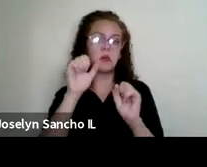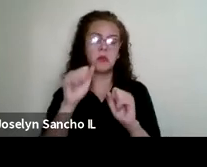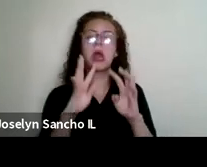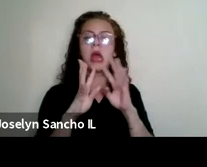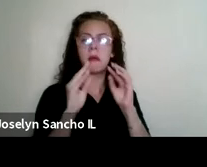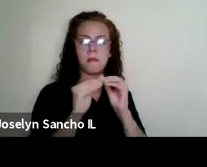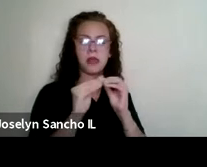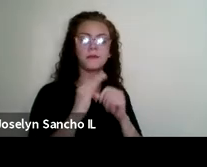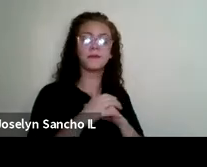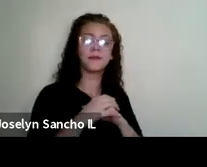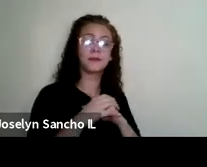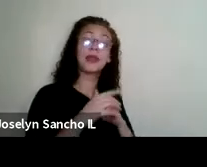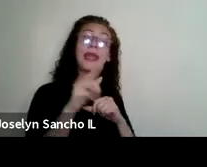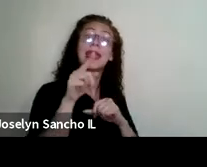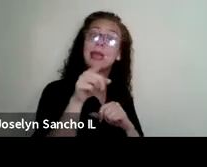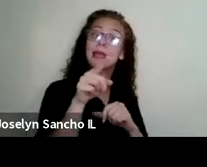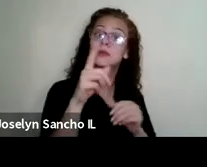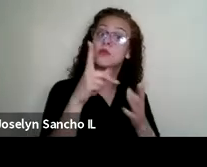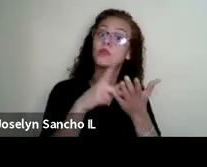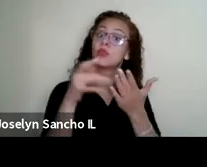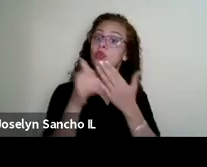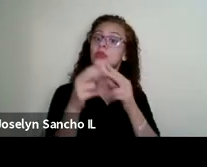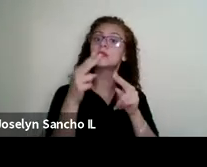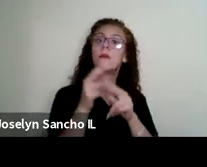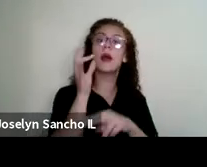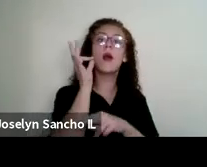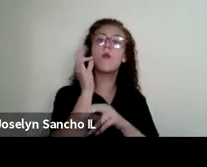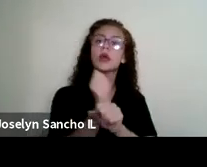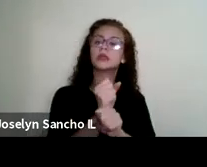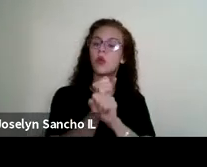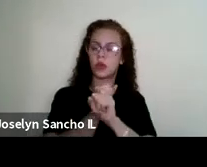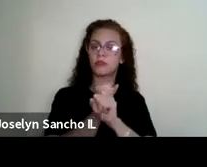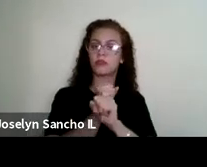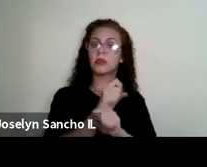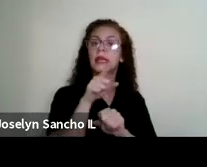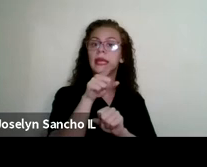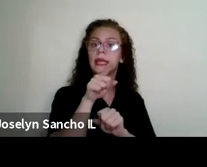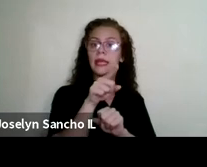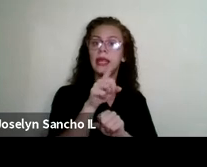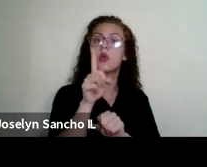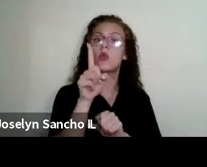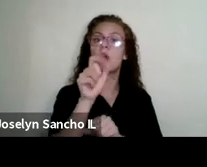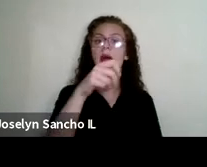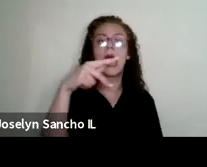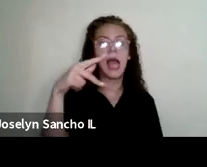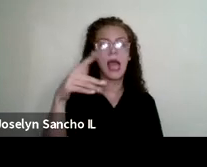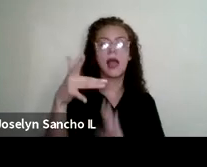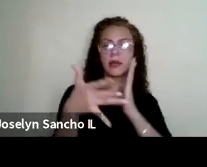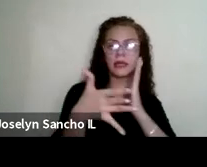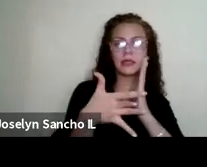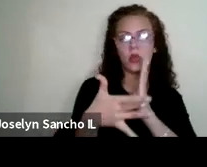conversar más. Este es un proyecto que se llama Mujeres Seguras. Está desarrollado, es una aplicación